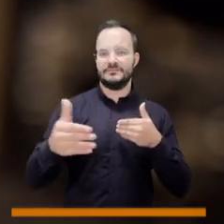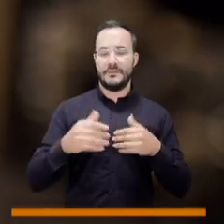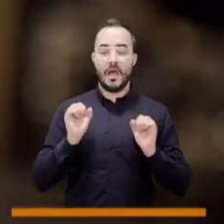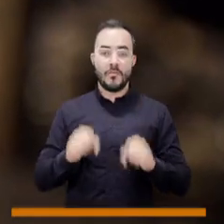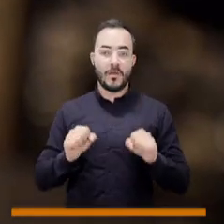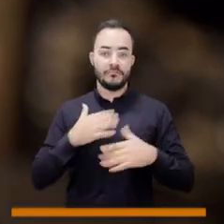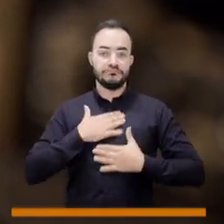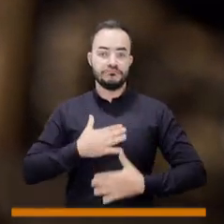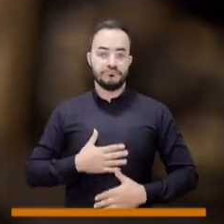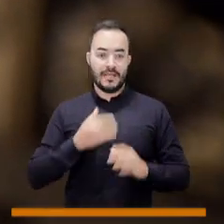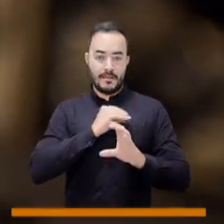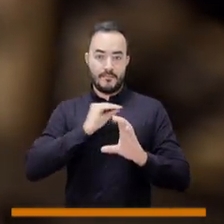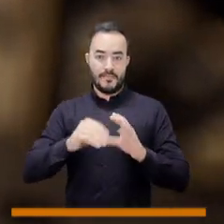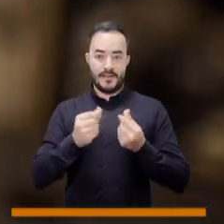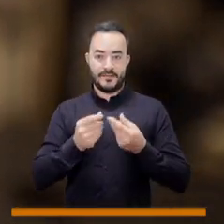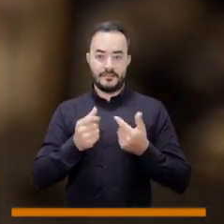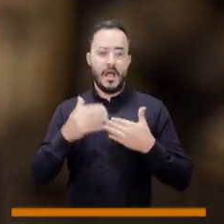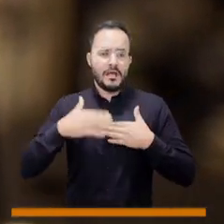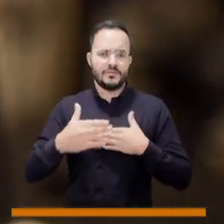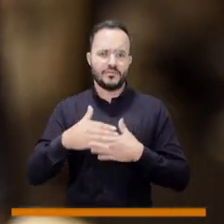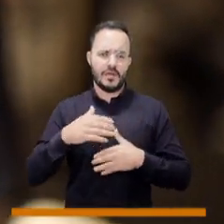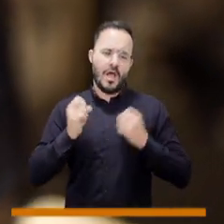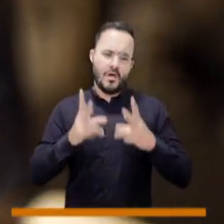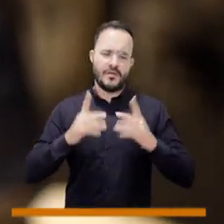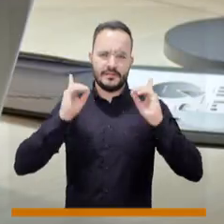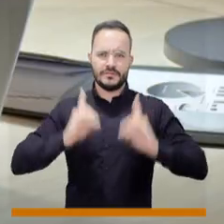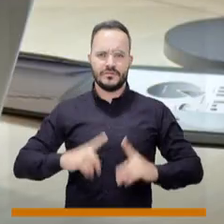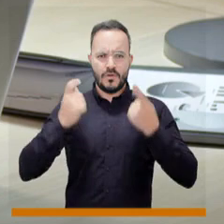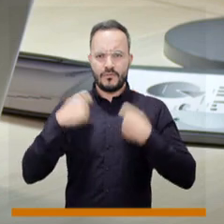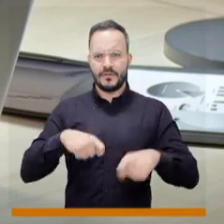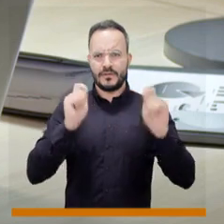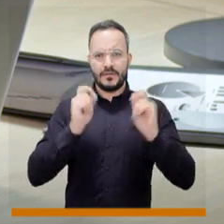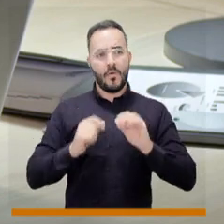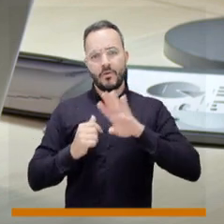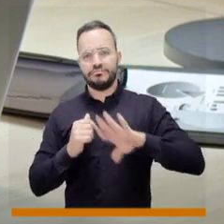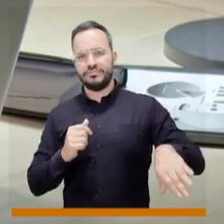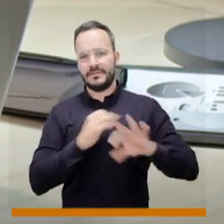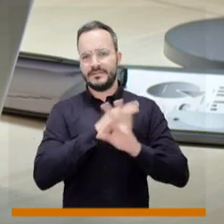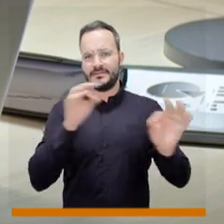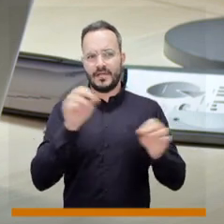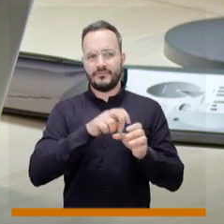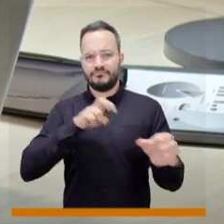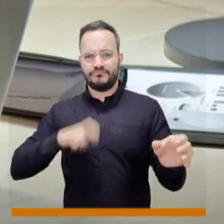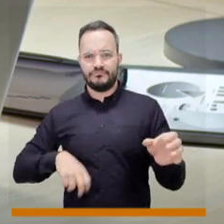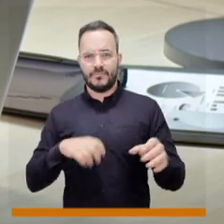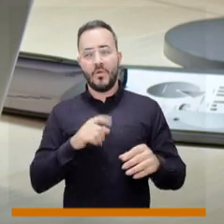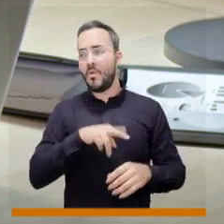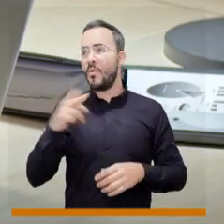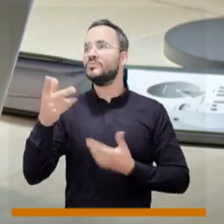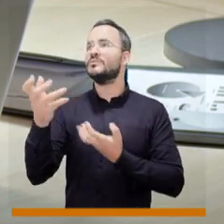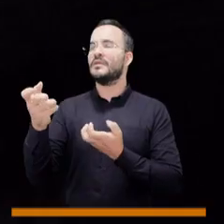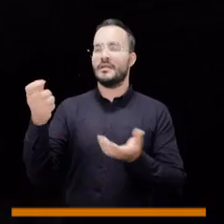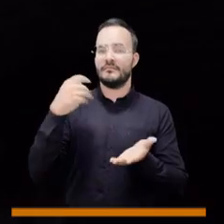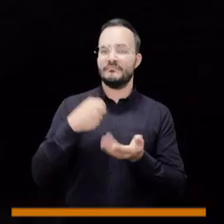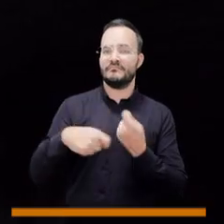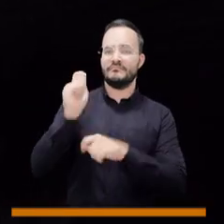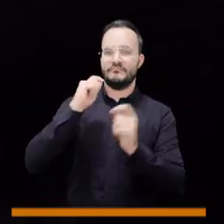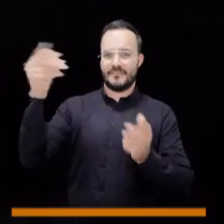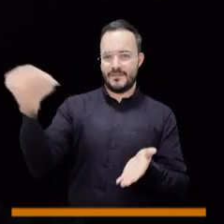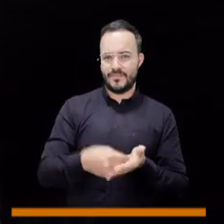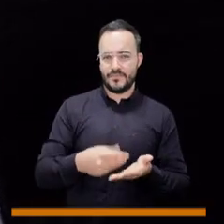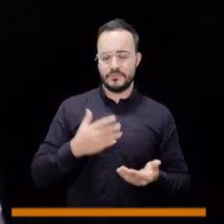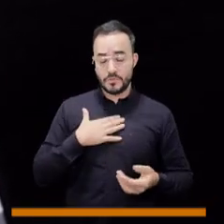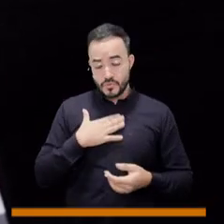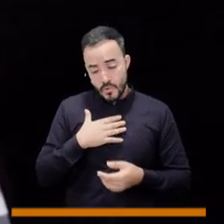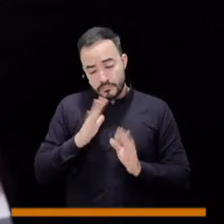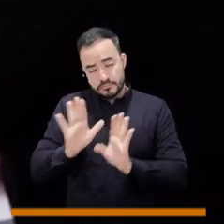garantía de que en caso de que esta capitalización no funcione, pueda salir a vender y arrastrar a Millicom si no le quiere comprar. Pero yo soy partidario de